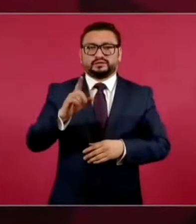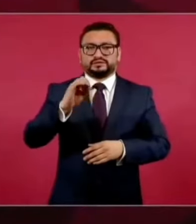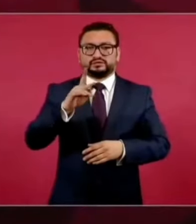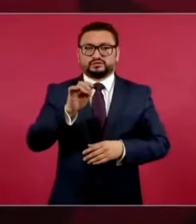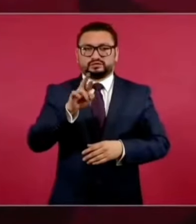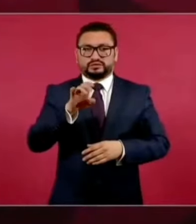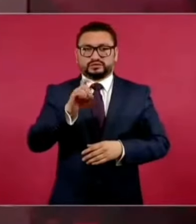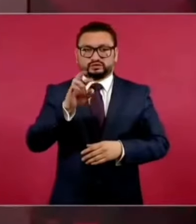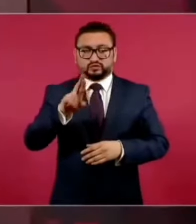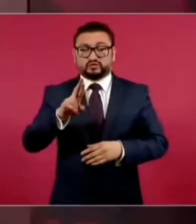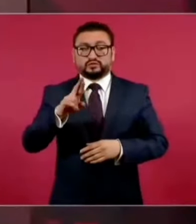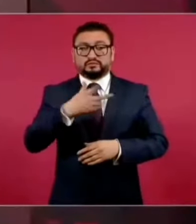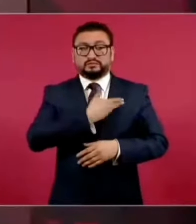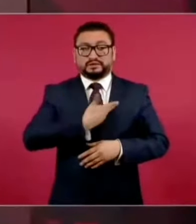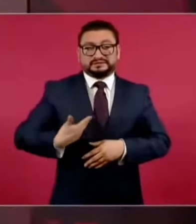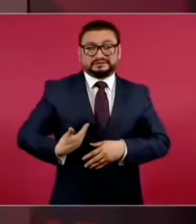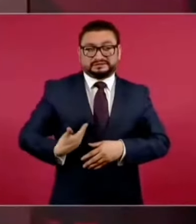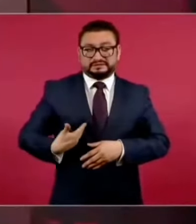presidente narco,